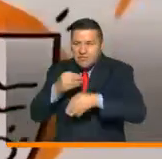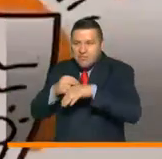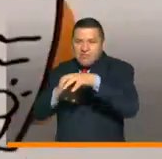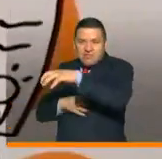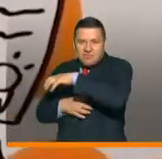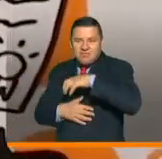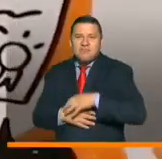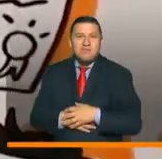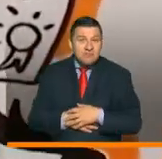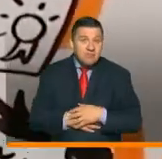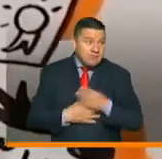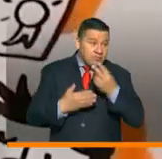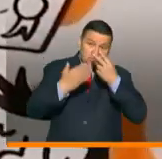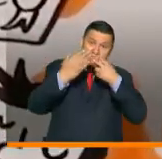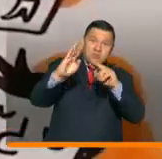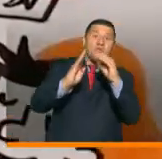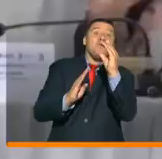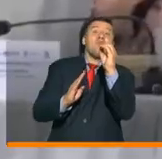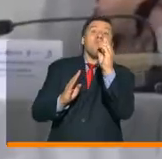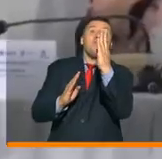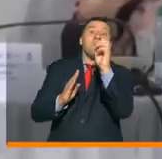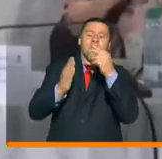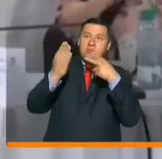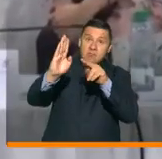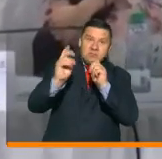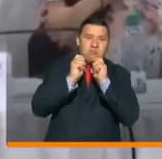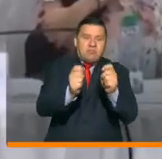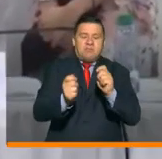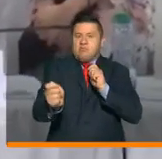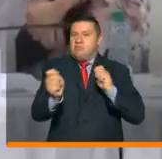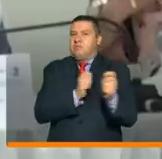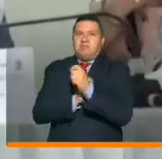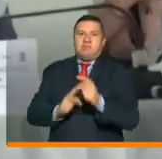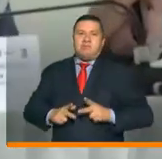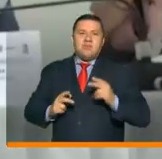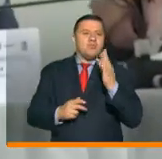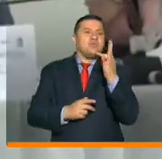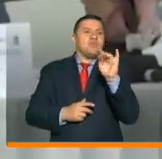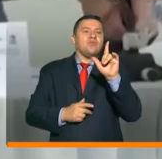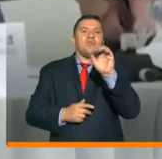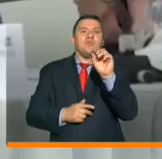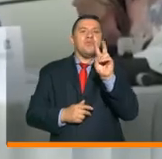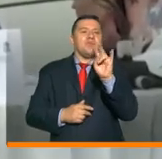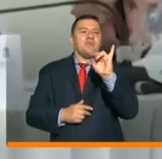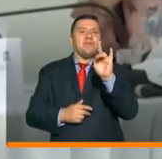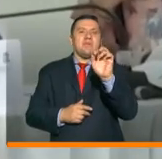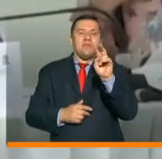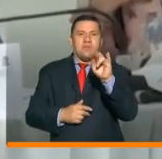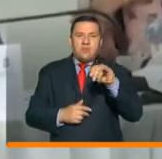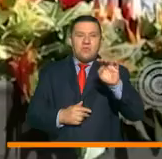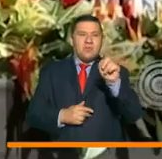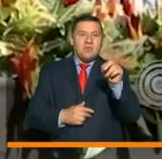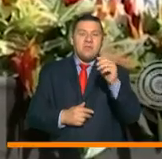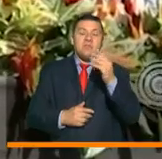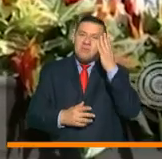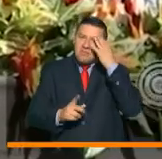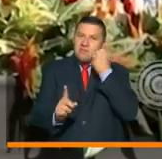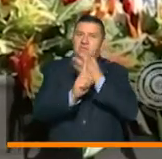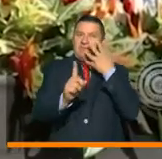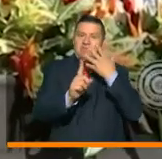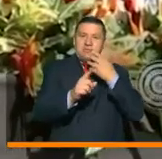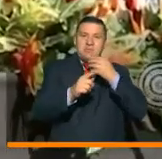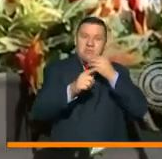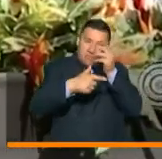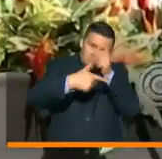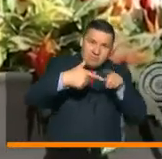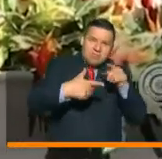complementarias. Una obra que le transformará la vida a los habitantes del municipio de Toluviejo, que gracias al pacto del Golfo de Morrosquillo, a la